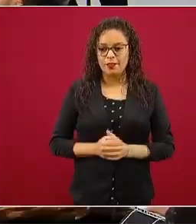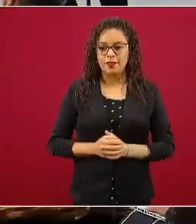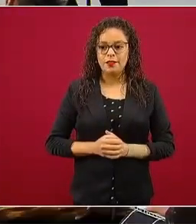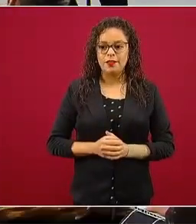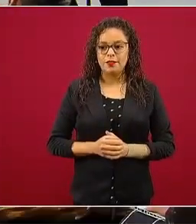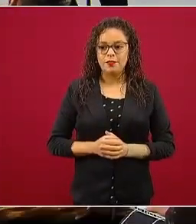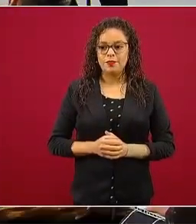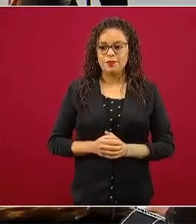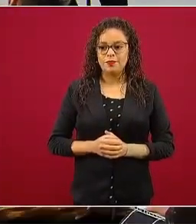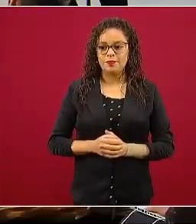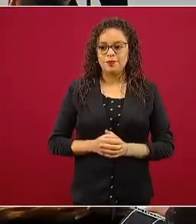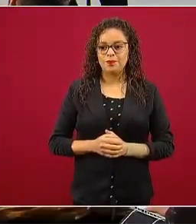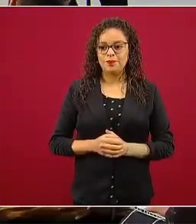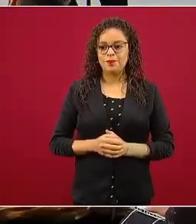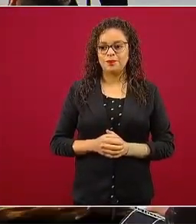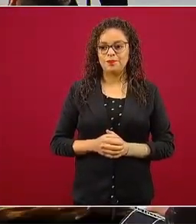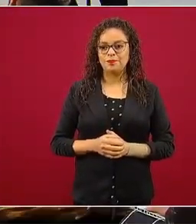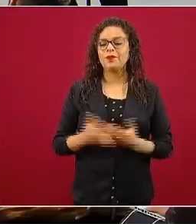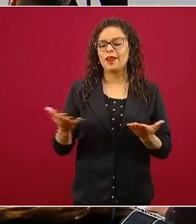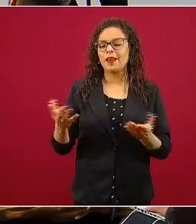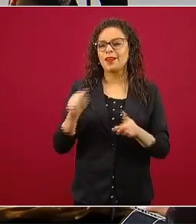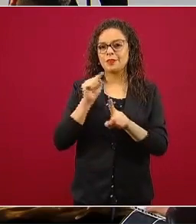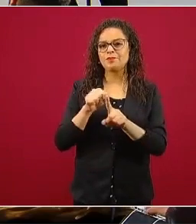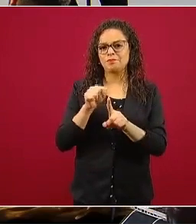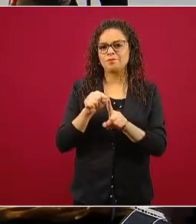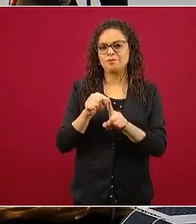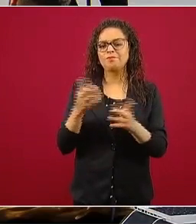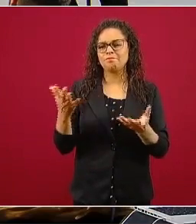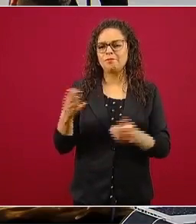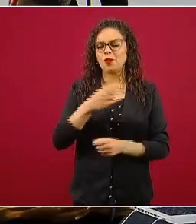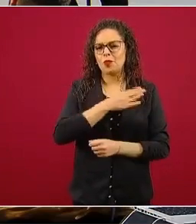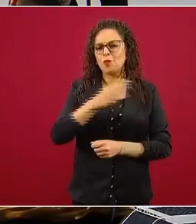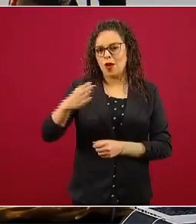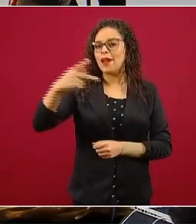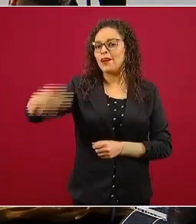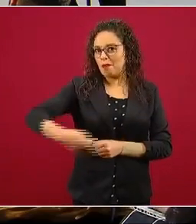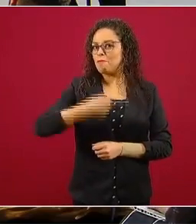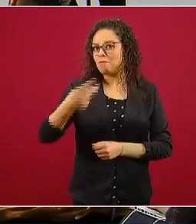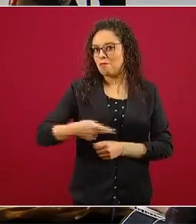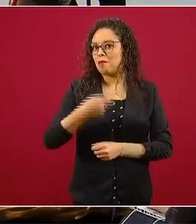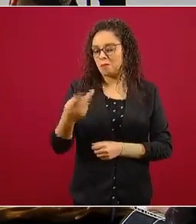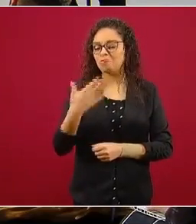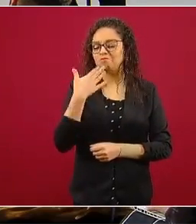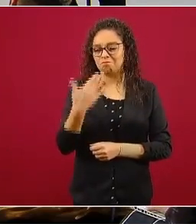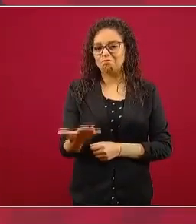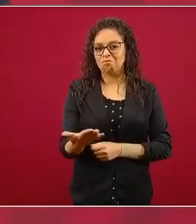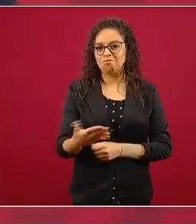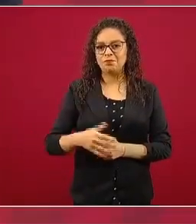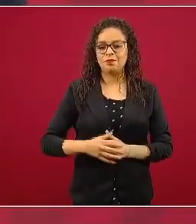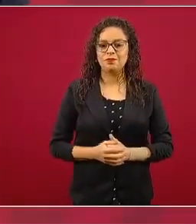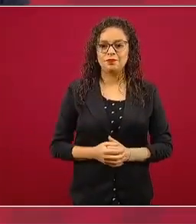Por el 10 de mayo. Es buena pregunta, es muy buena pregunta.